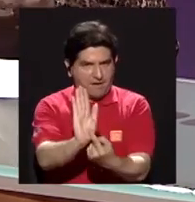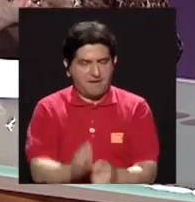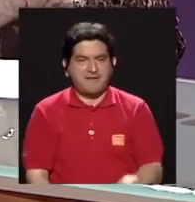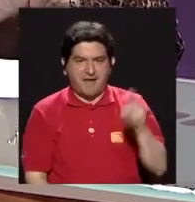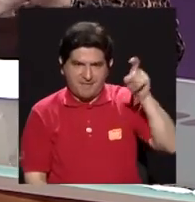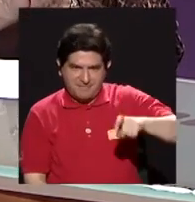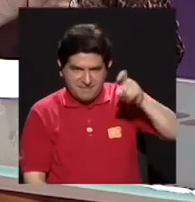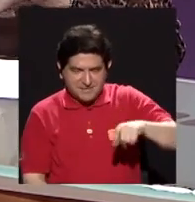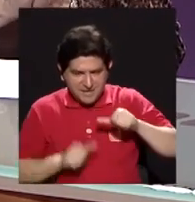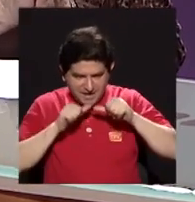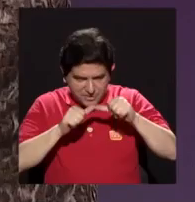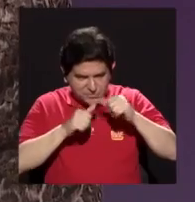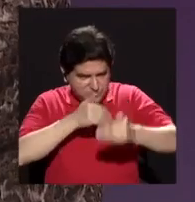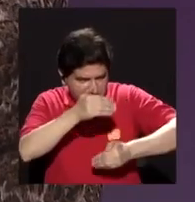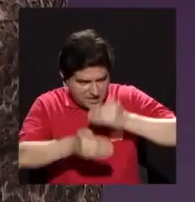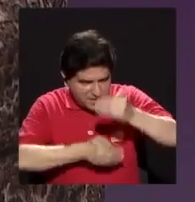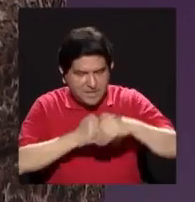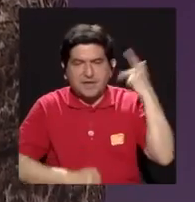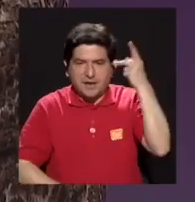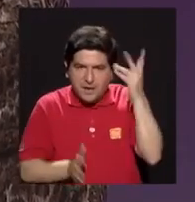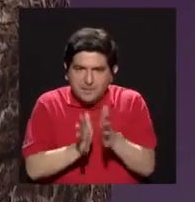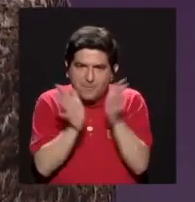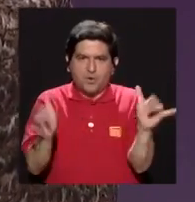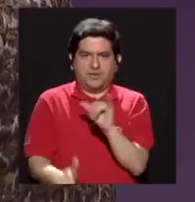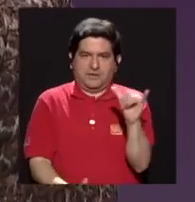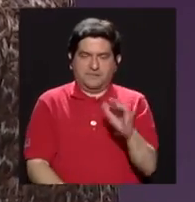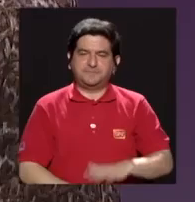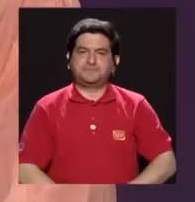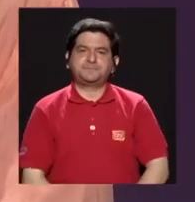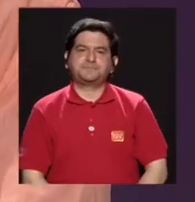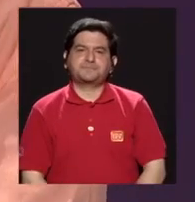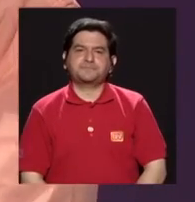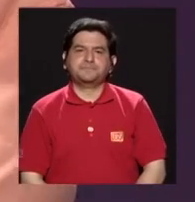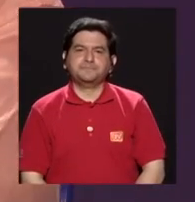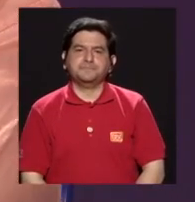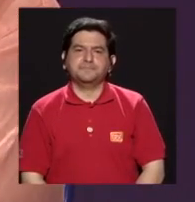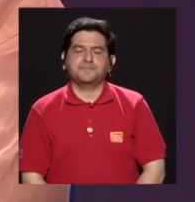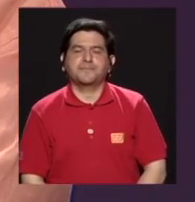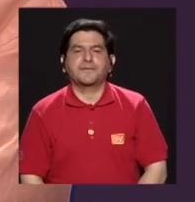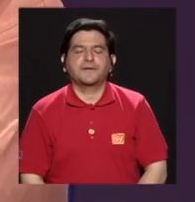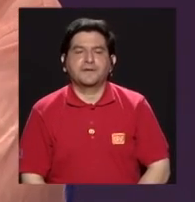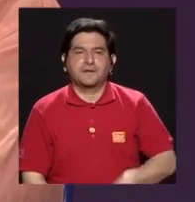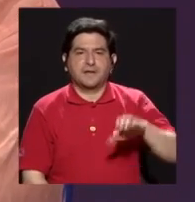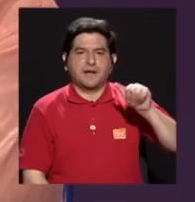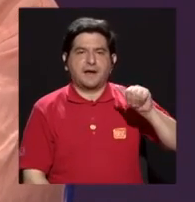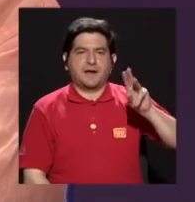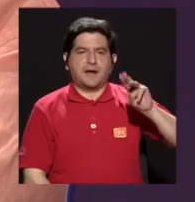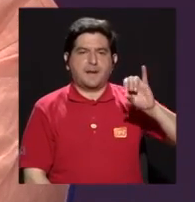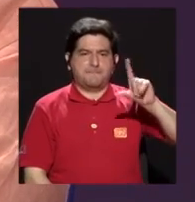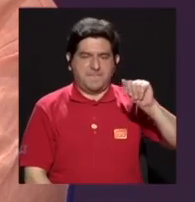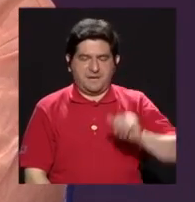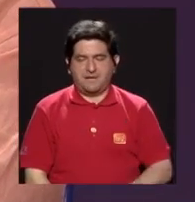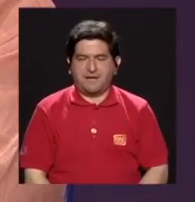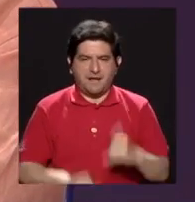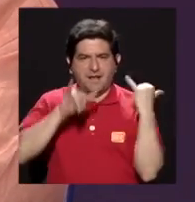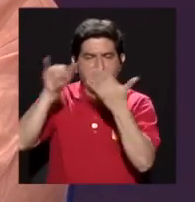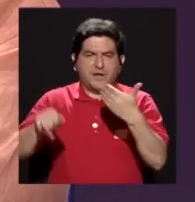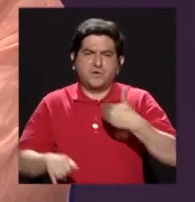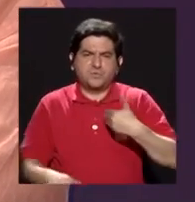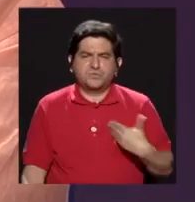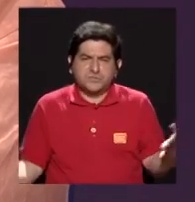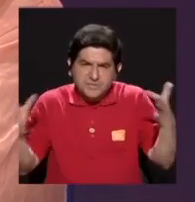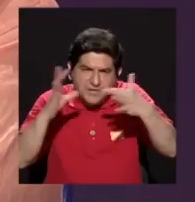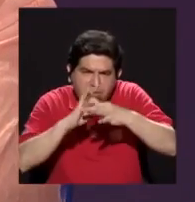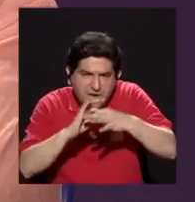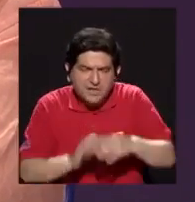tenemos que seguir caminando desde la política pública también claro ahora éste camila básicamente las denuncias que existen son sobre